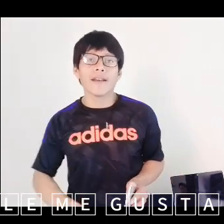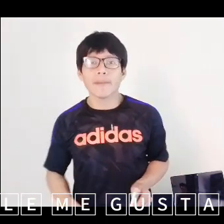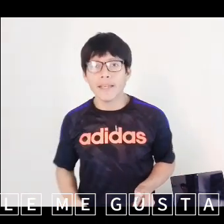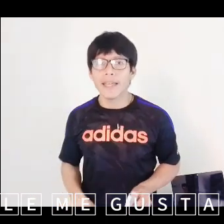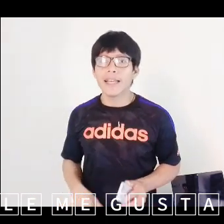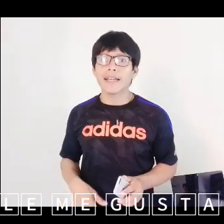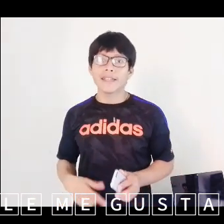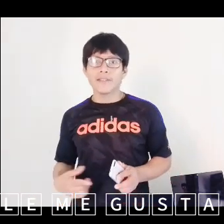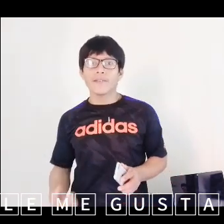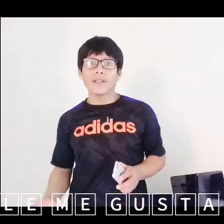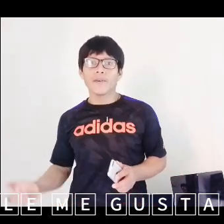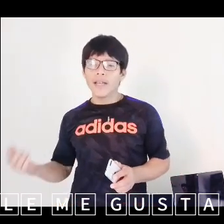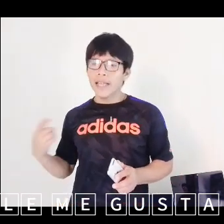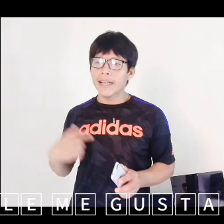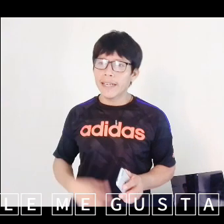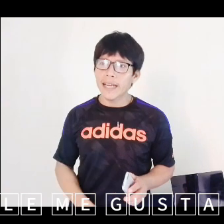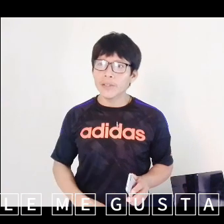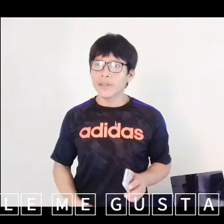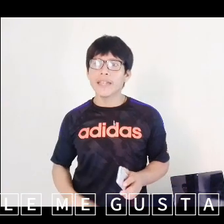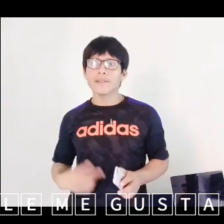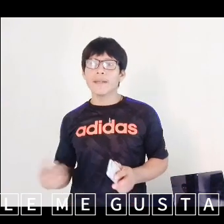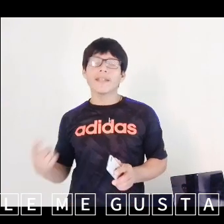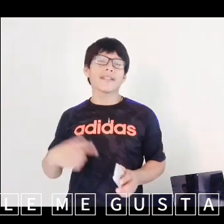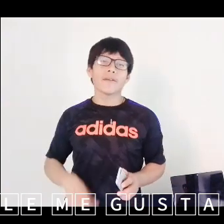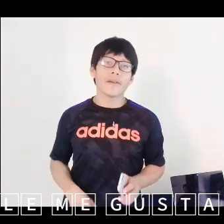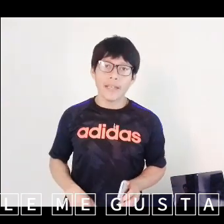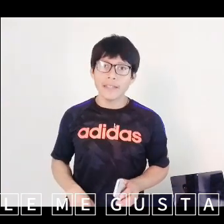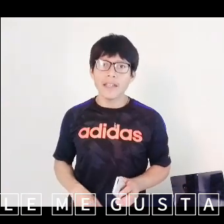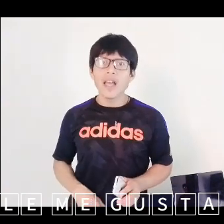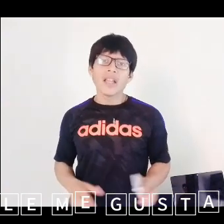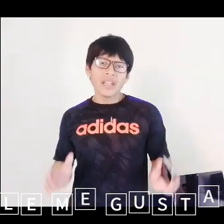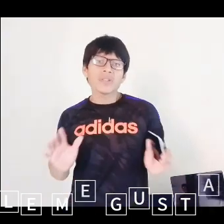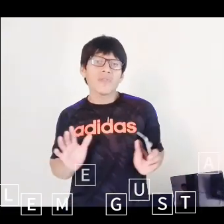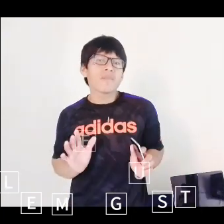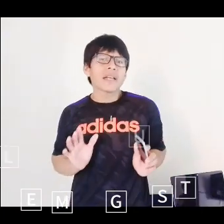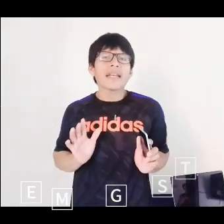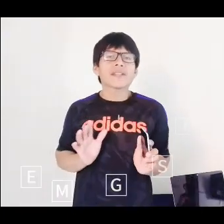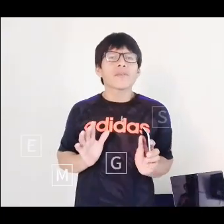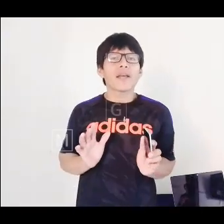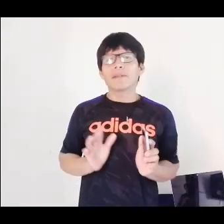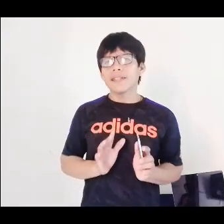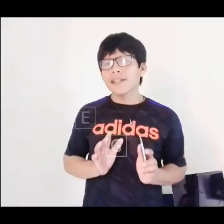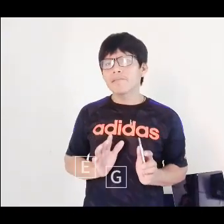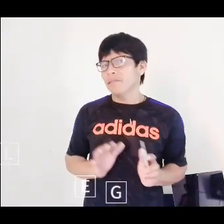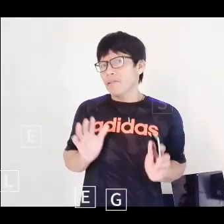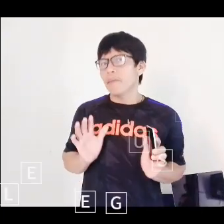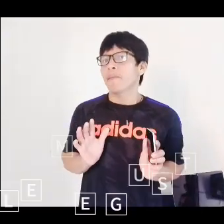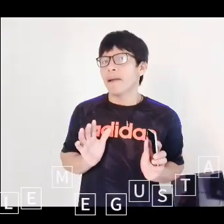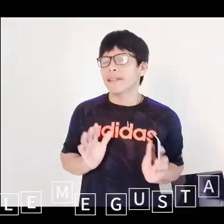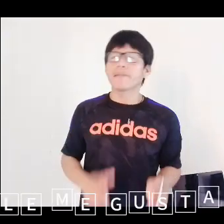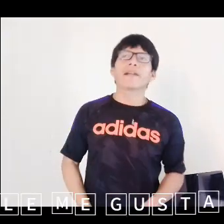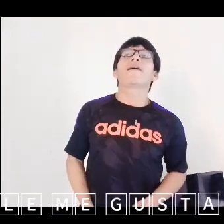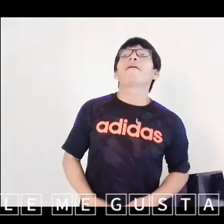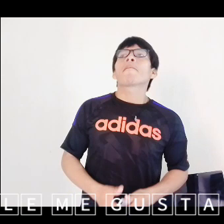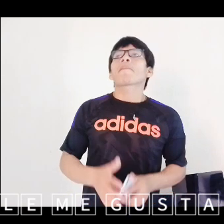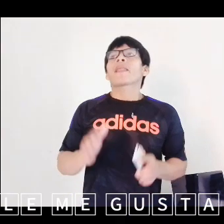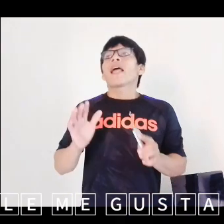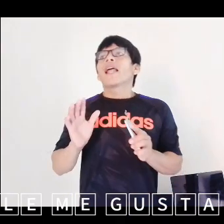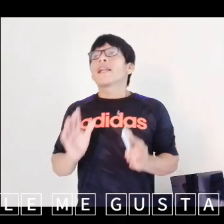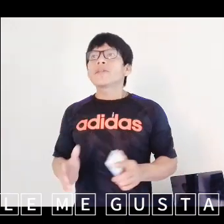que llevarme el rechiflido, el regaño y las verdades que me van a decir. De hecho, fue un buen gesto de amistad, bueno, de mi parte.